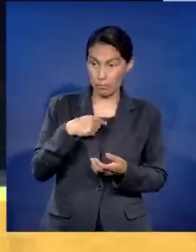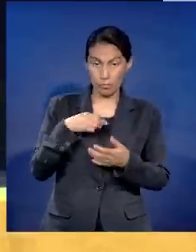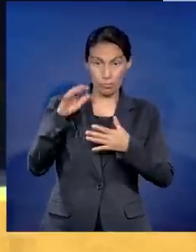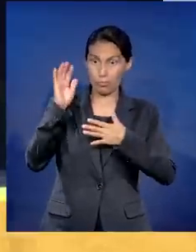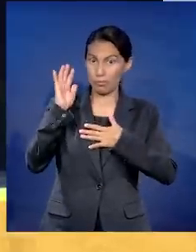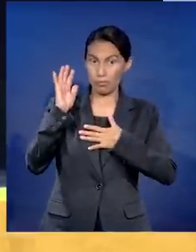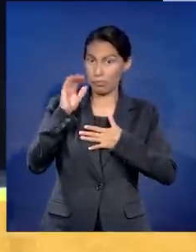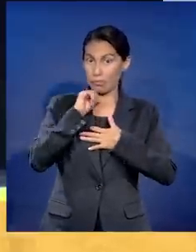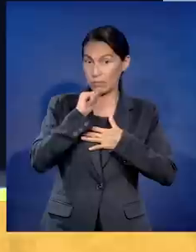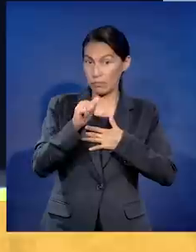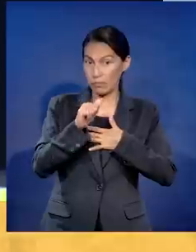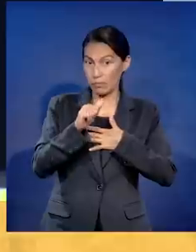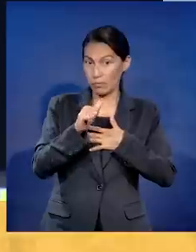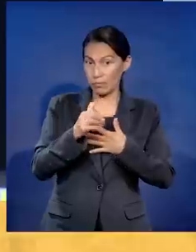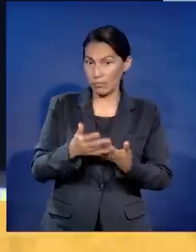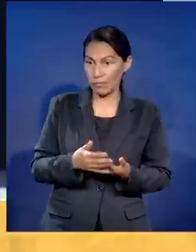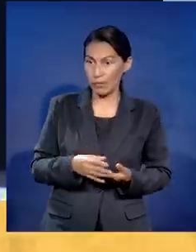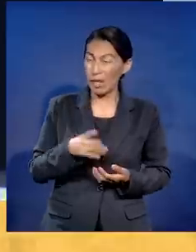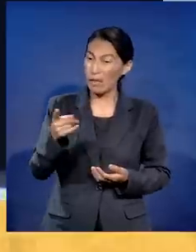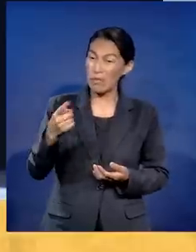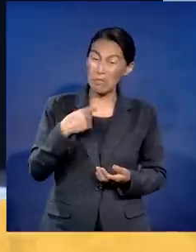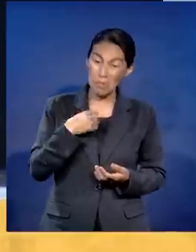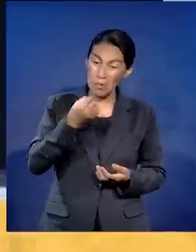que nunca prometimos que haríamos.